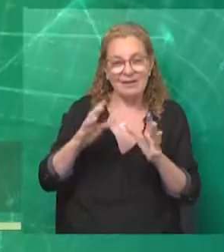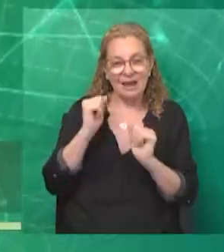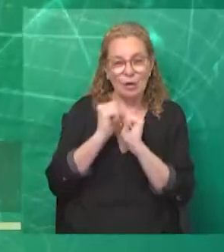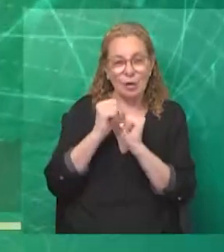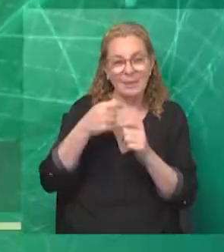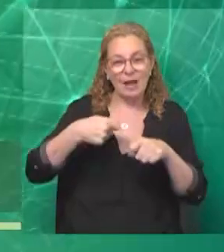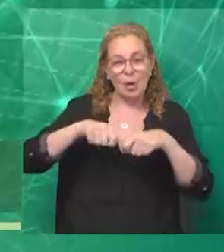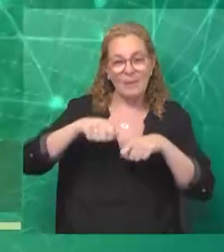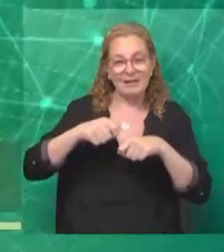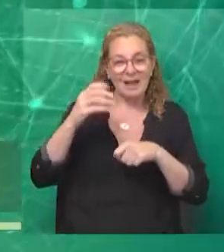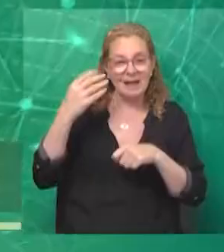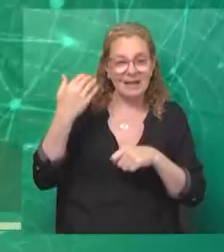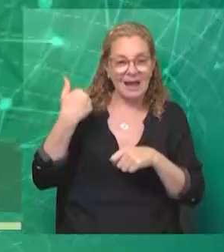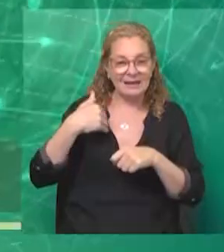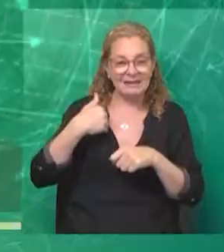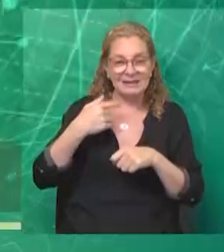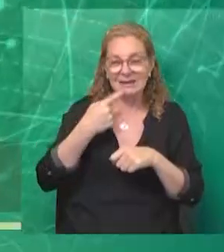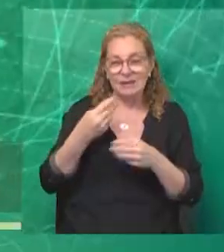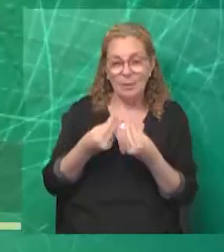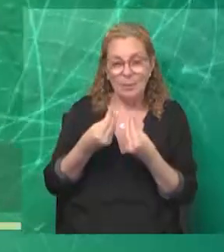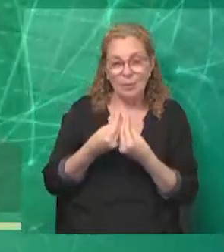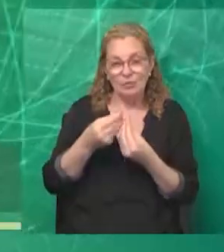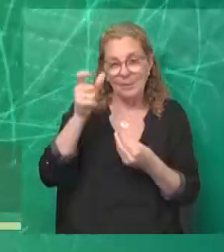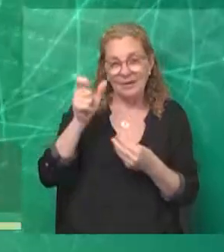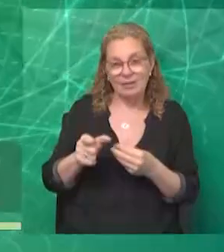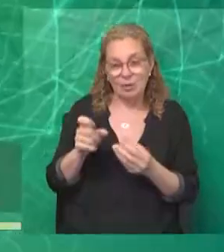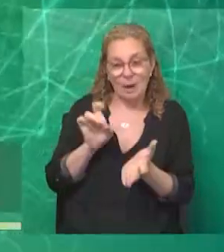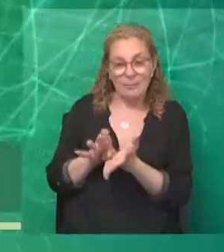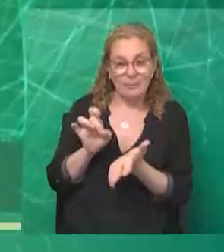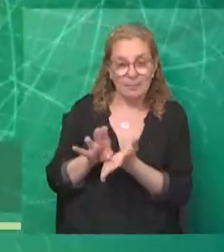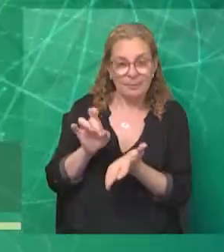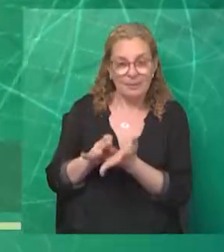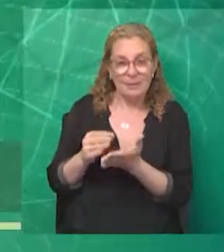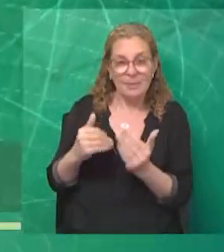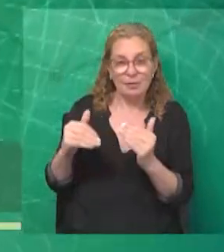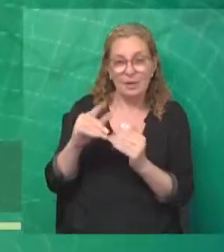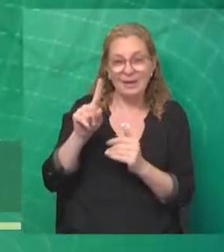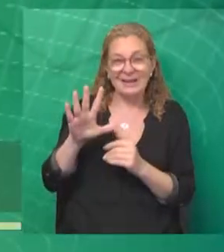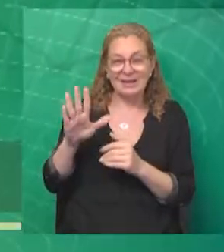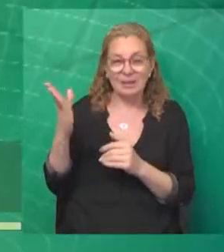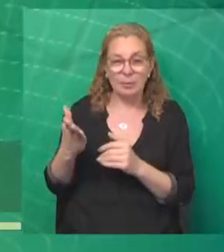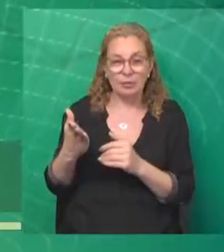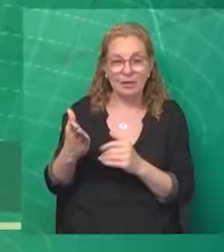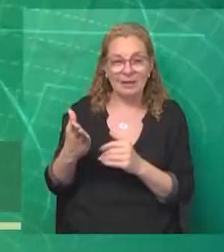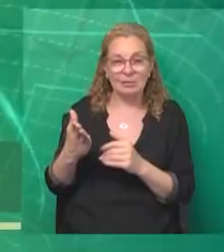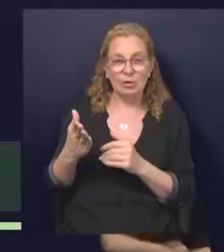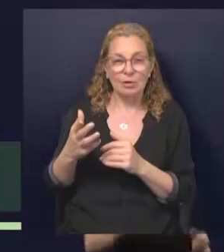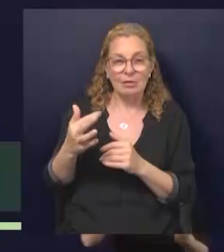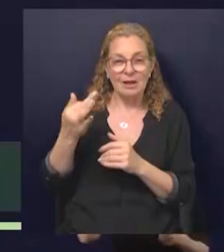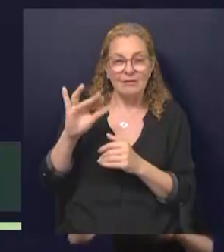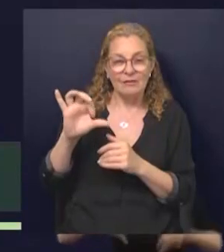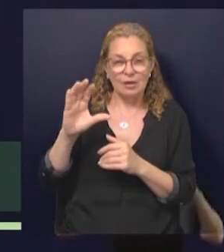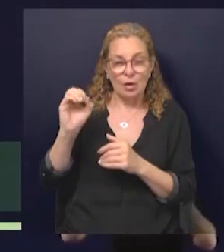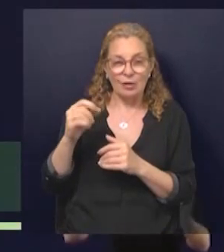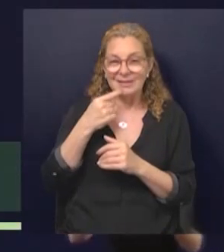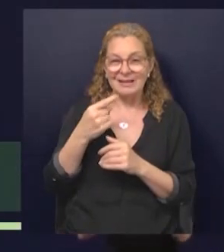comercial de los argentinos y que la cantidad de agentes que serán despedidos equivale al 15% de la actual dotación del fisco El